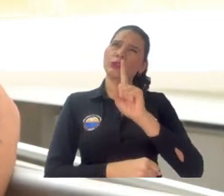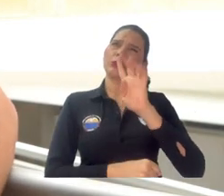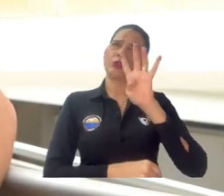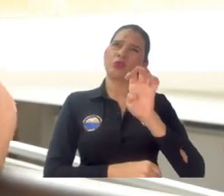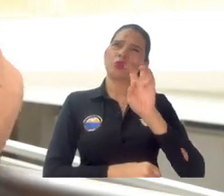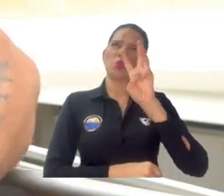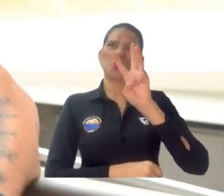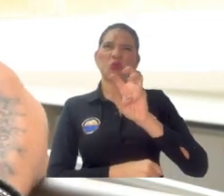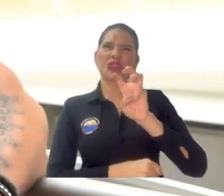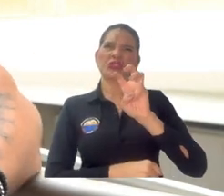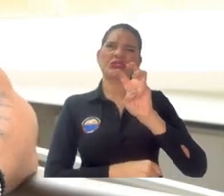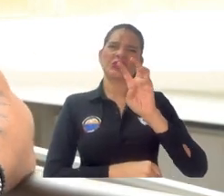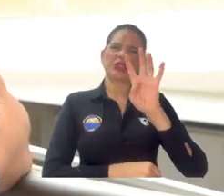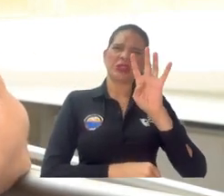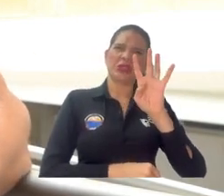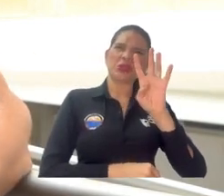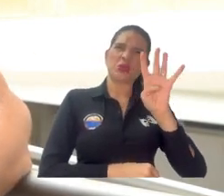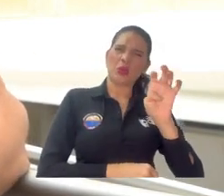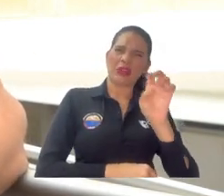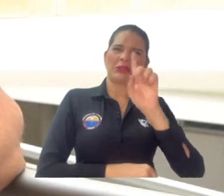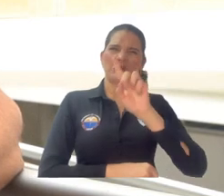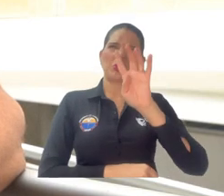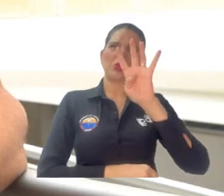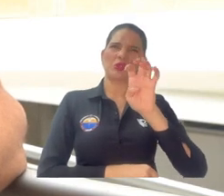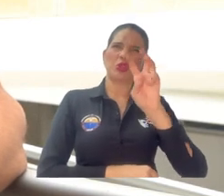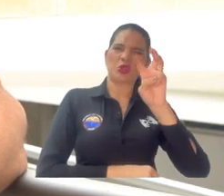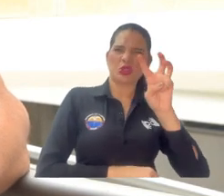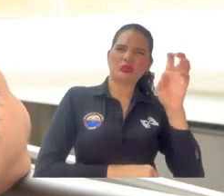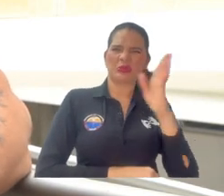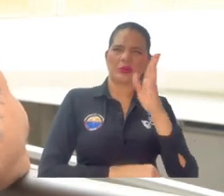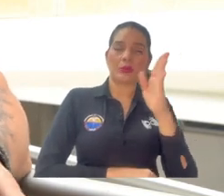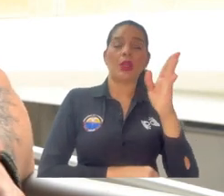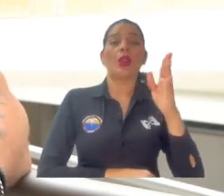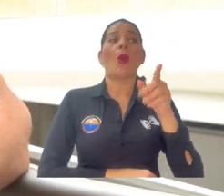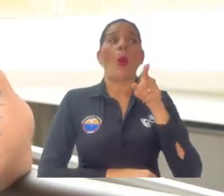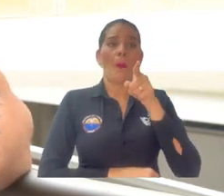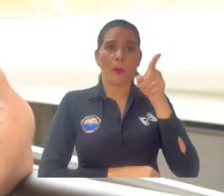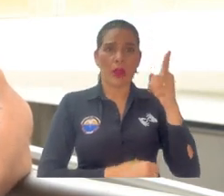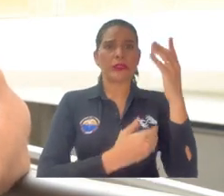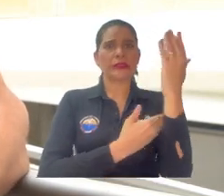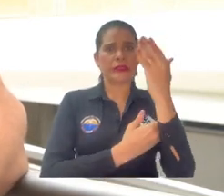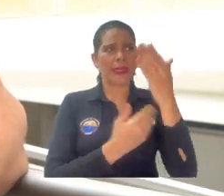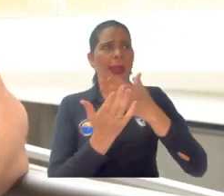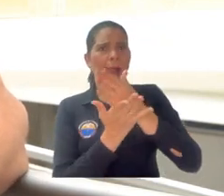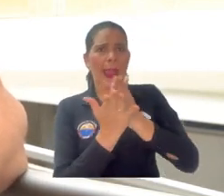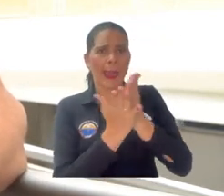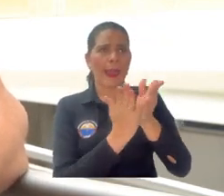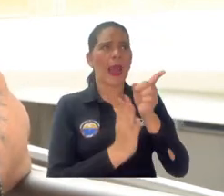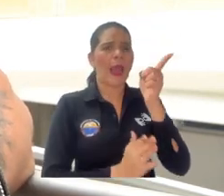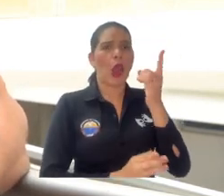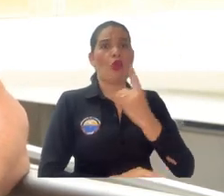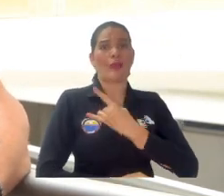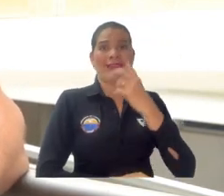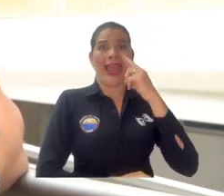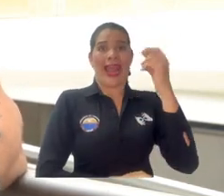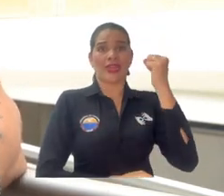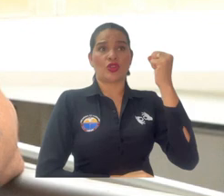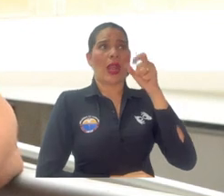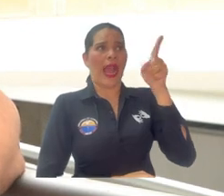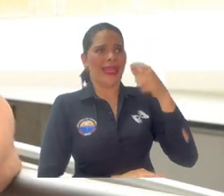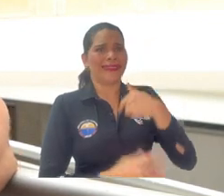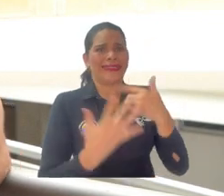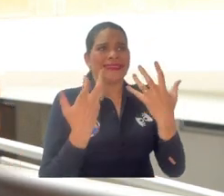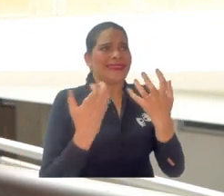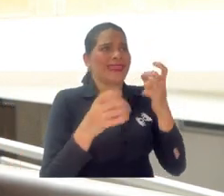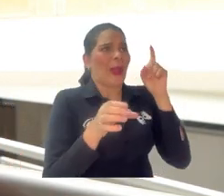87, 88, que es cuando nace cine y televisión, que así se llama en la Universidad Nacional, quise presentarme, que es lo